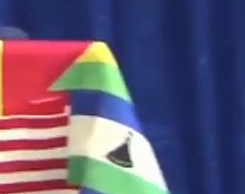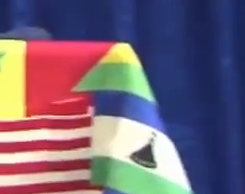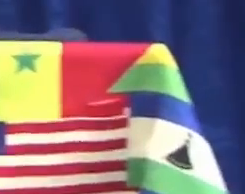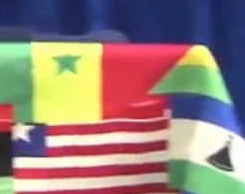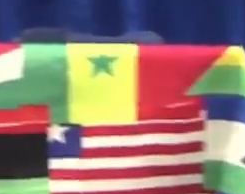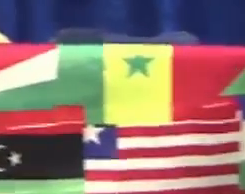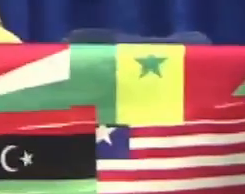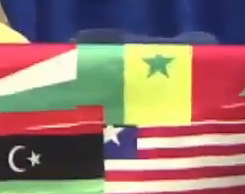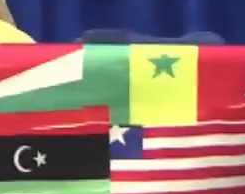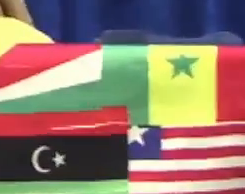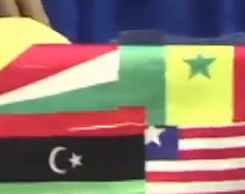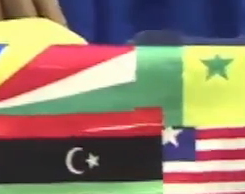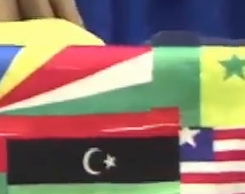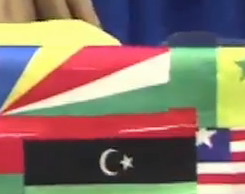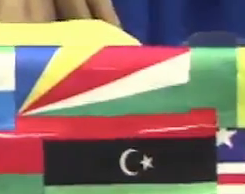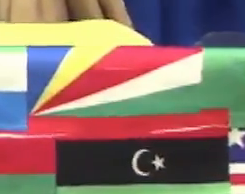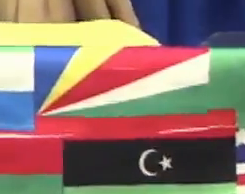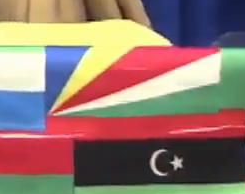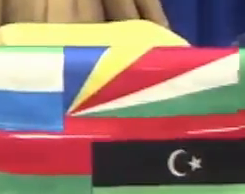esta noche,